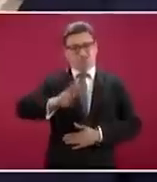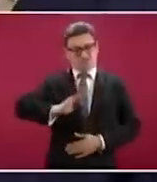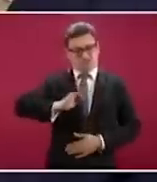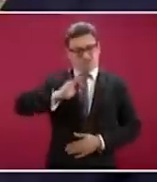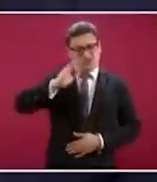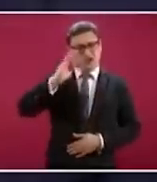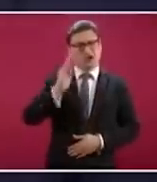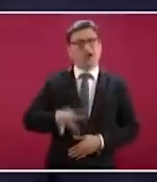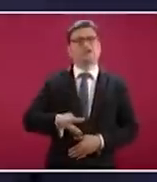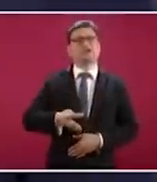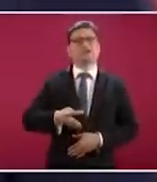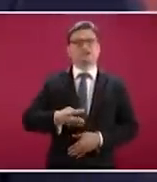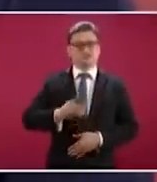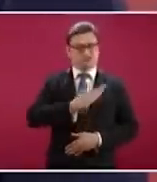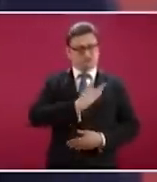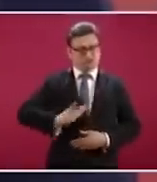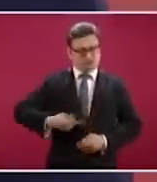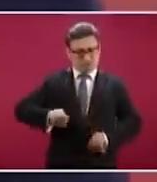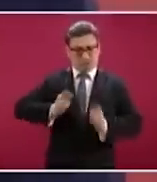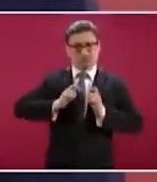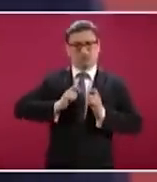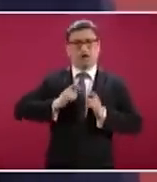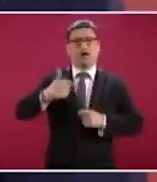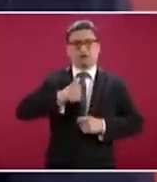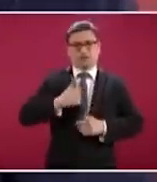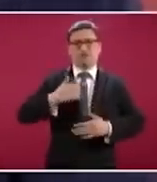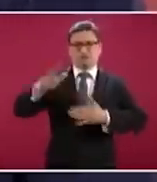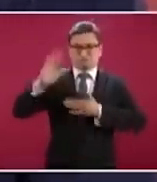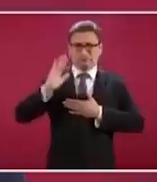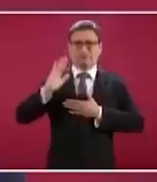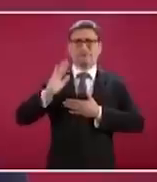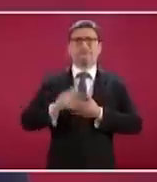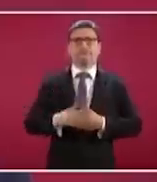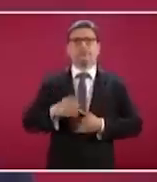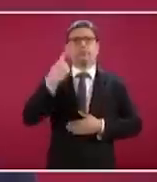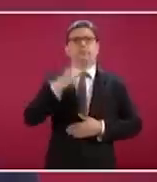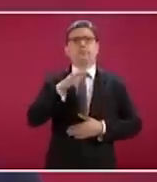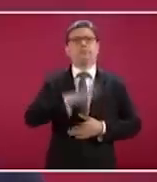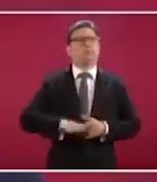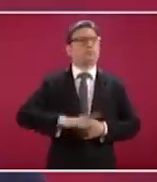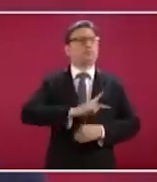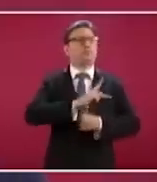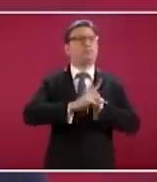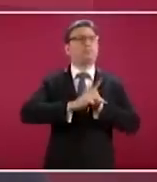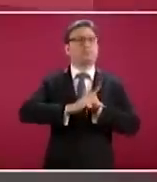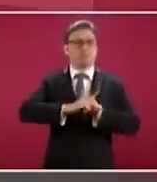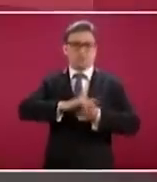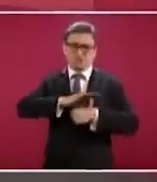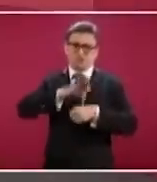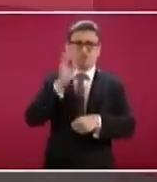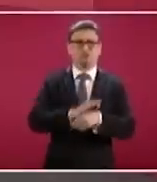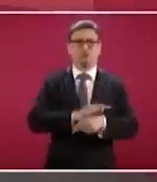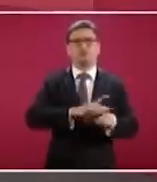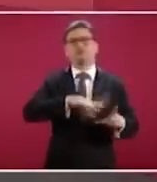presidente, me comprometí a defender a